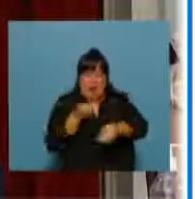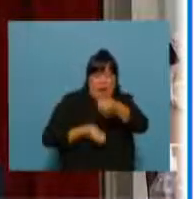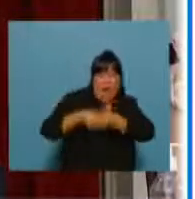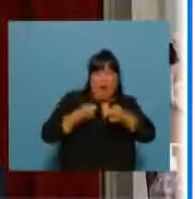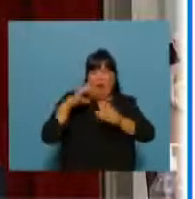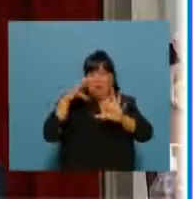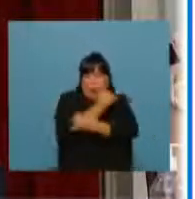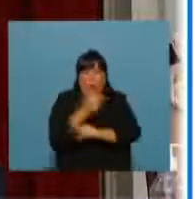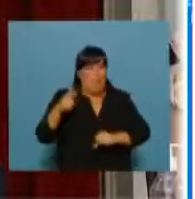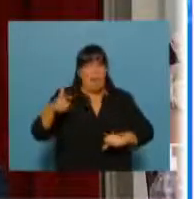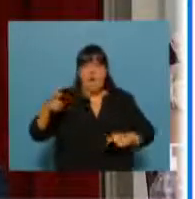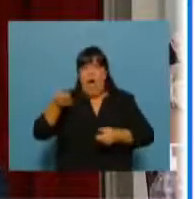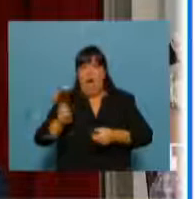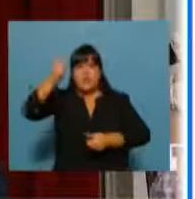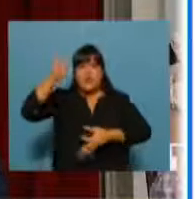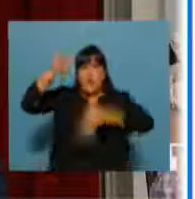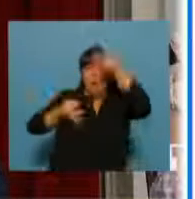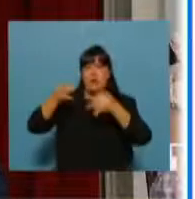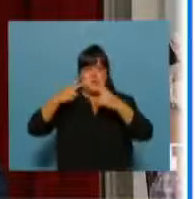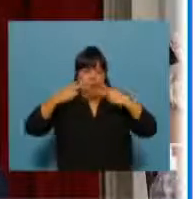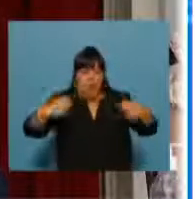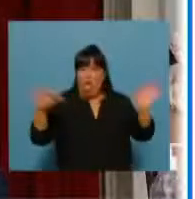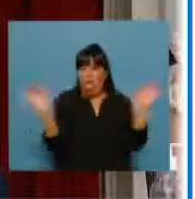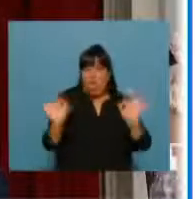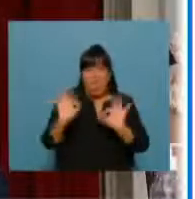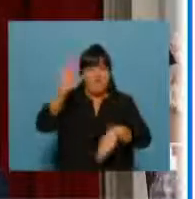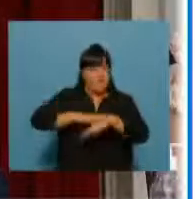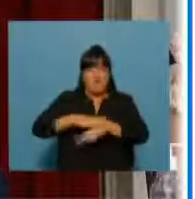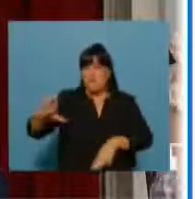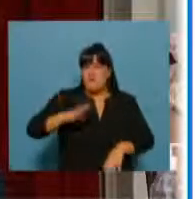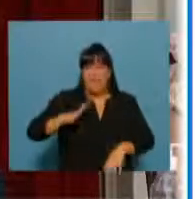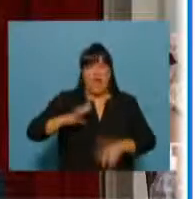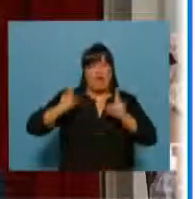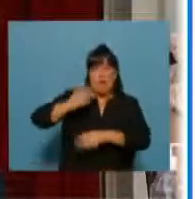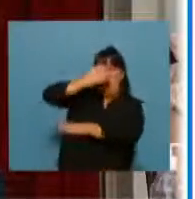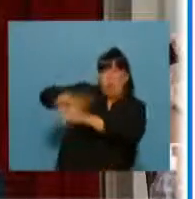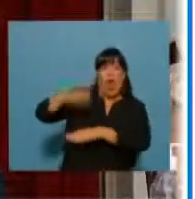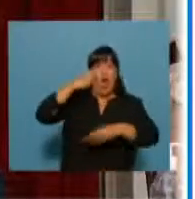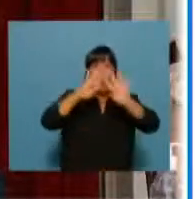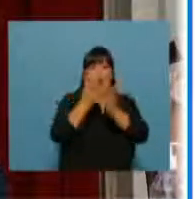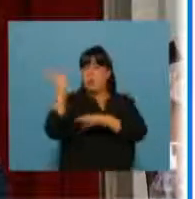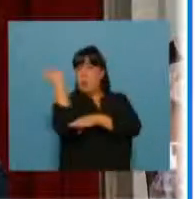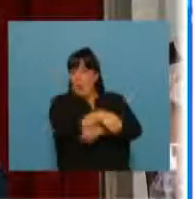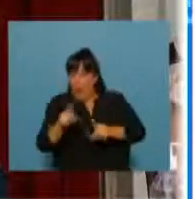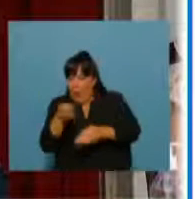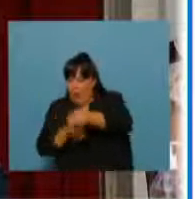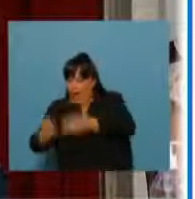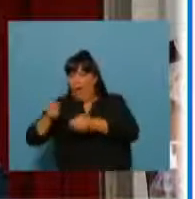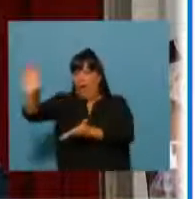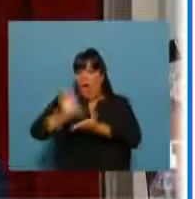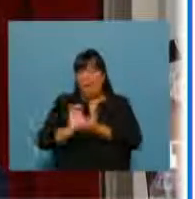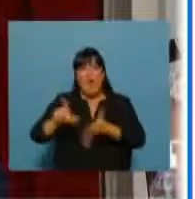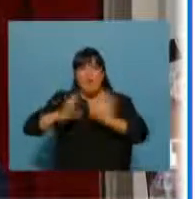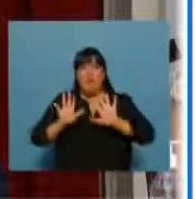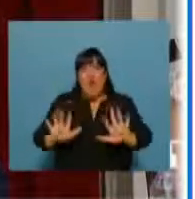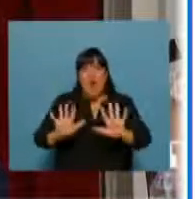desde desde ahí en adelante ha tenido un montón de iniciativas políticas incluso la interrupción del antes era eso la